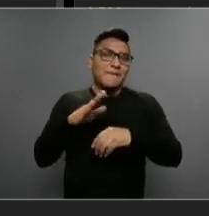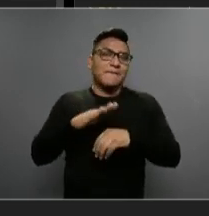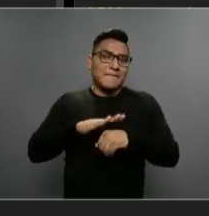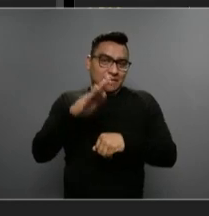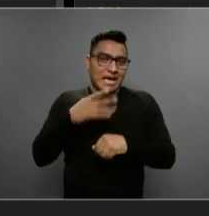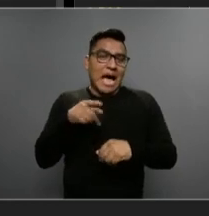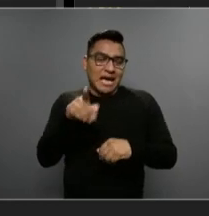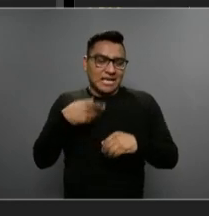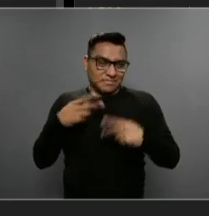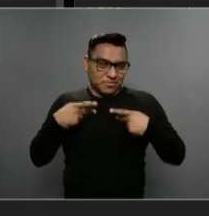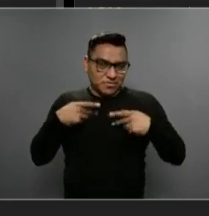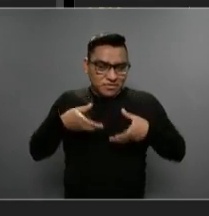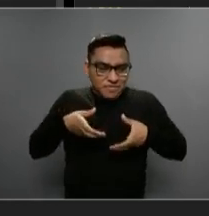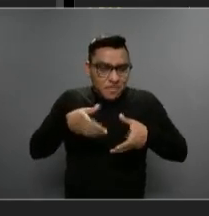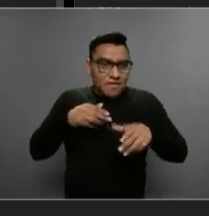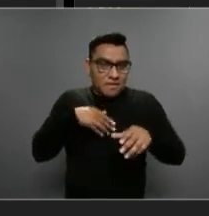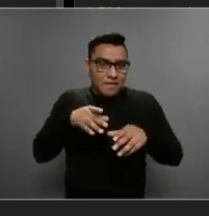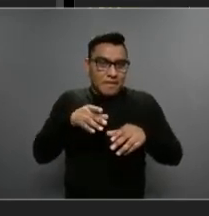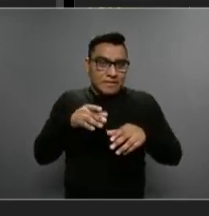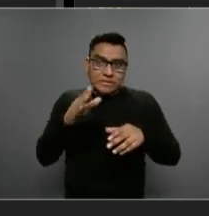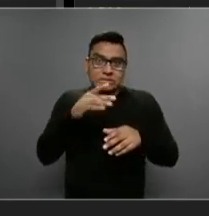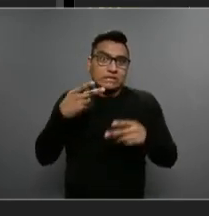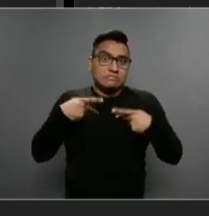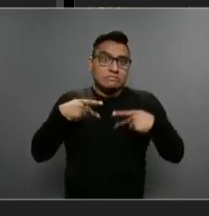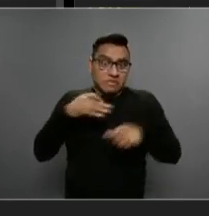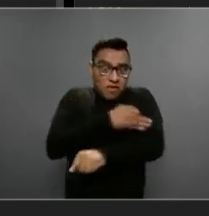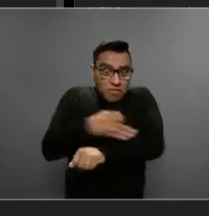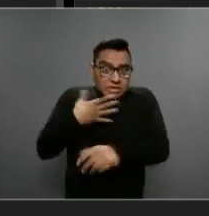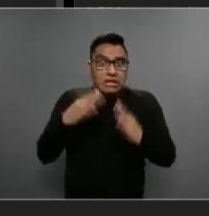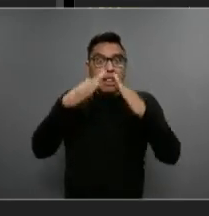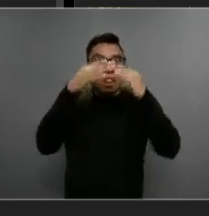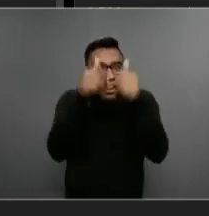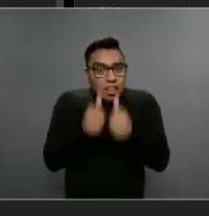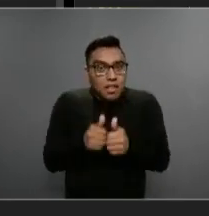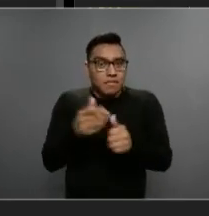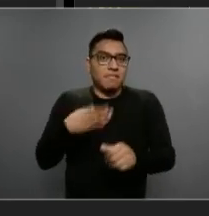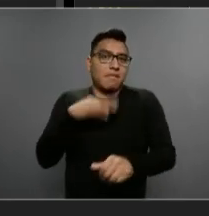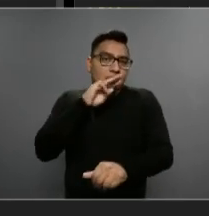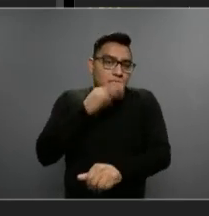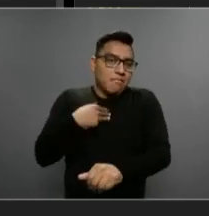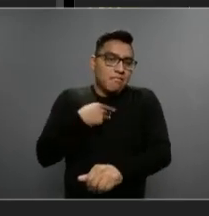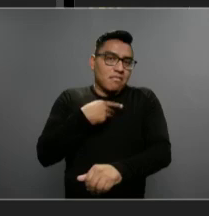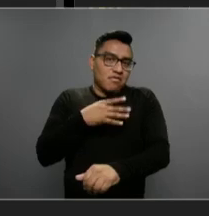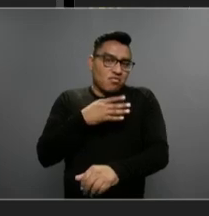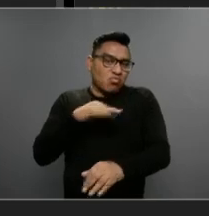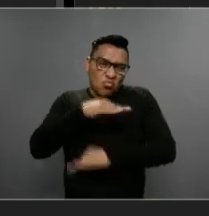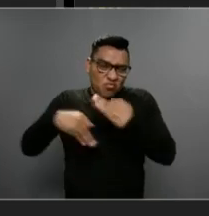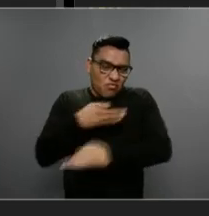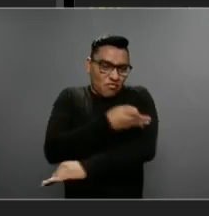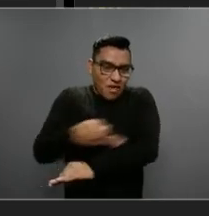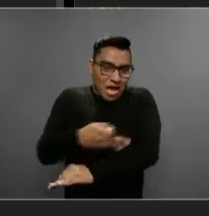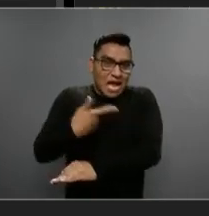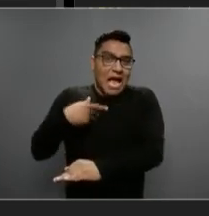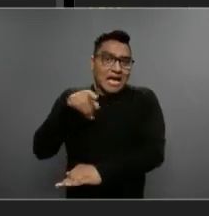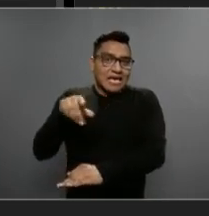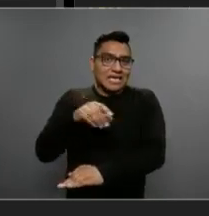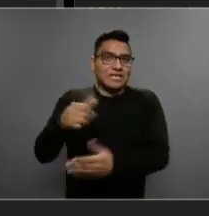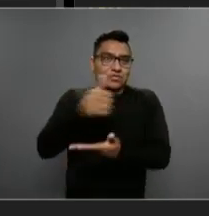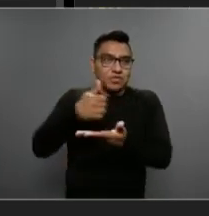en El Paso vive confinada, está confinada. Mi madre, mis hermanas están confinadas. Mi familia que vive en Ciudad